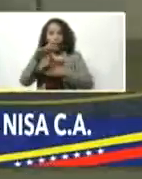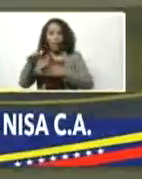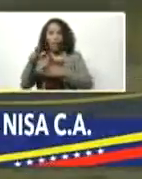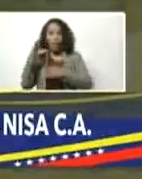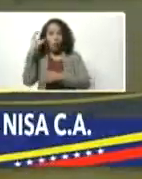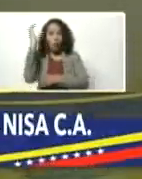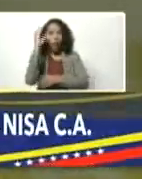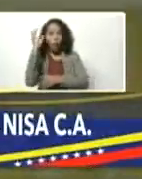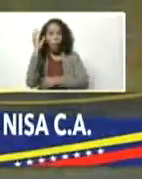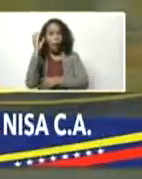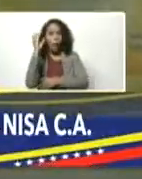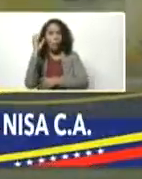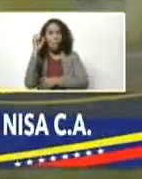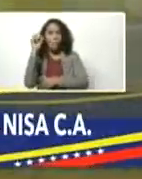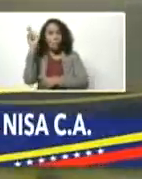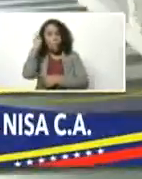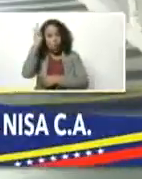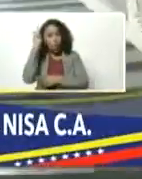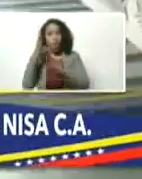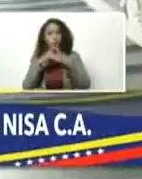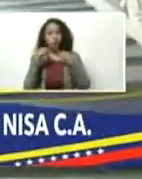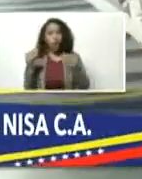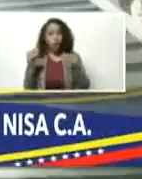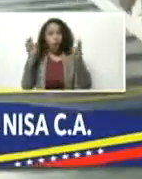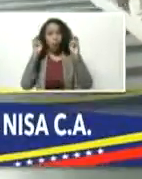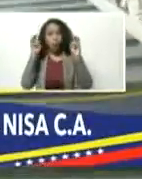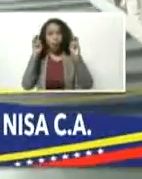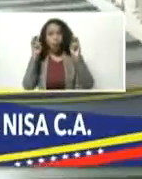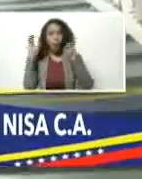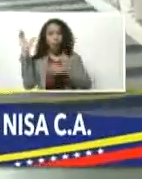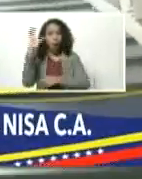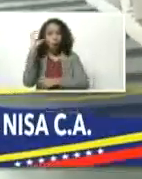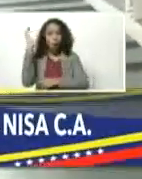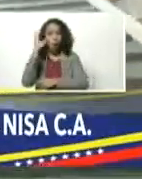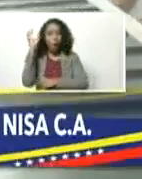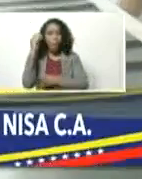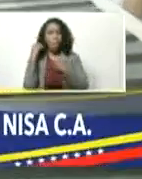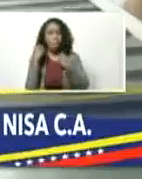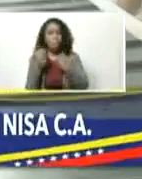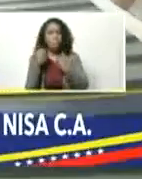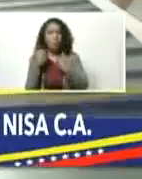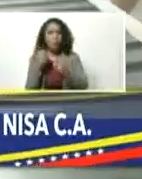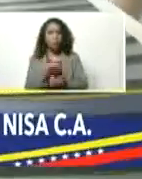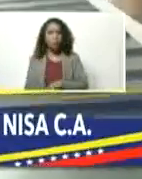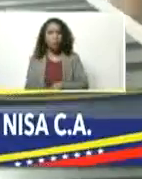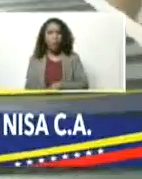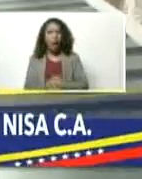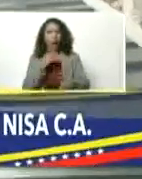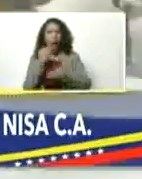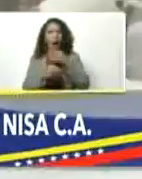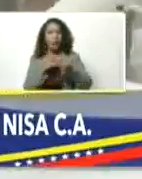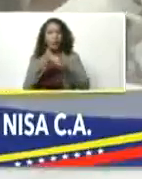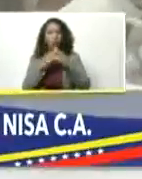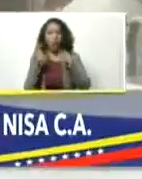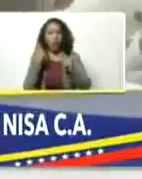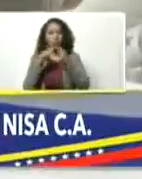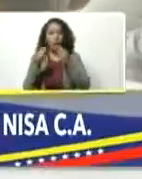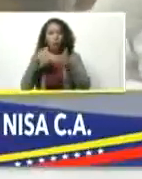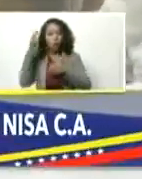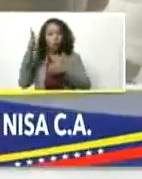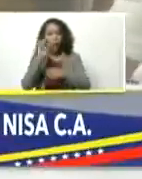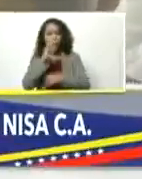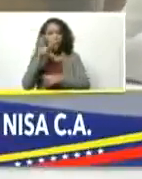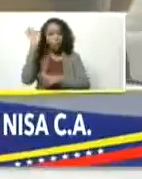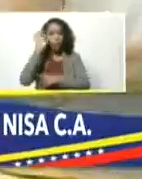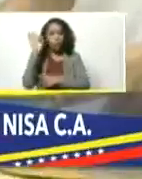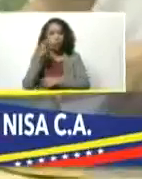Colombia, Perú y todo lo que es el área de Colombia para consolidar todas las exportaciones, el